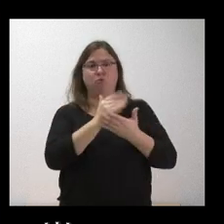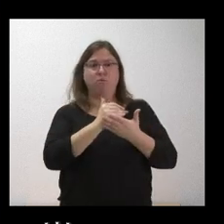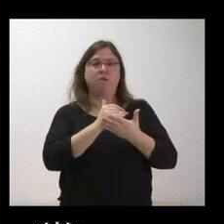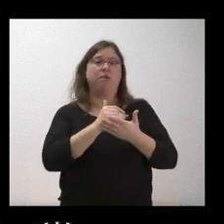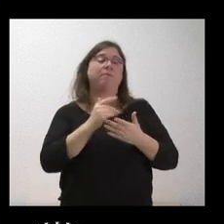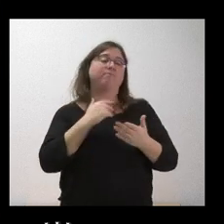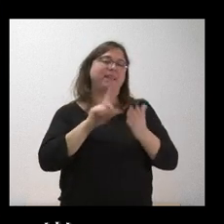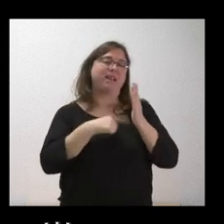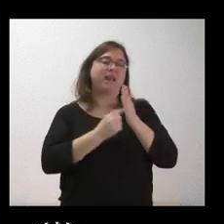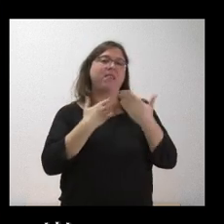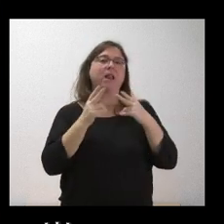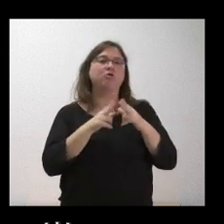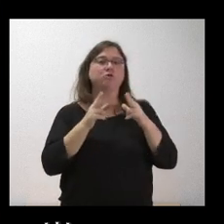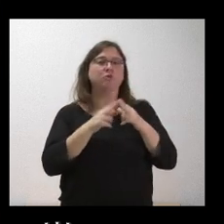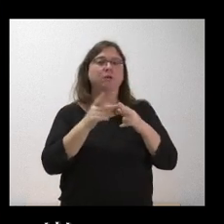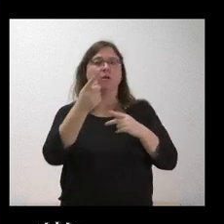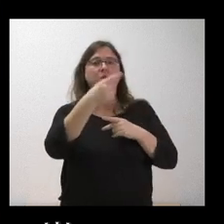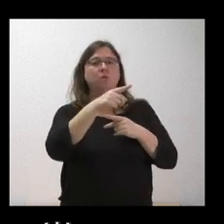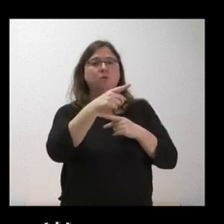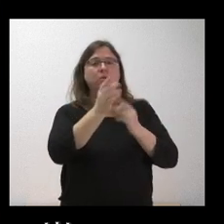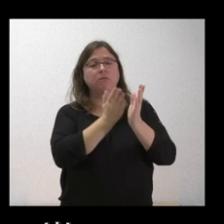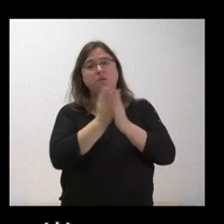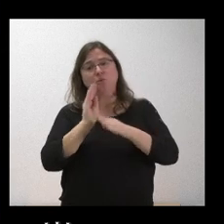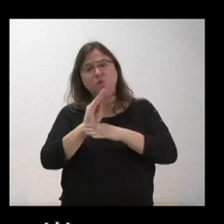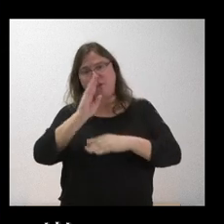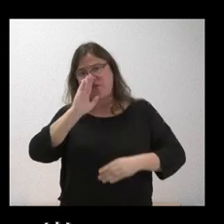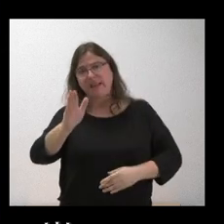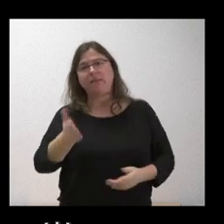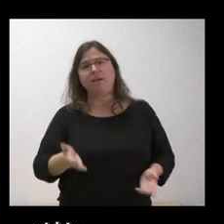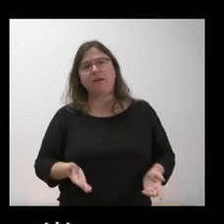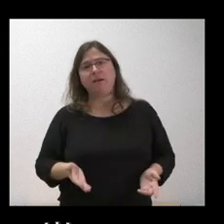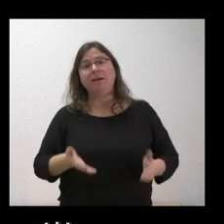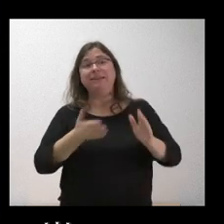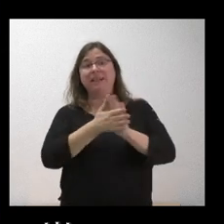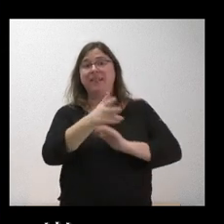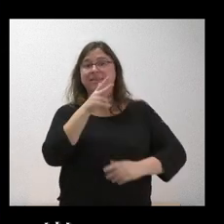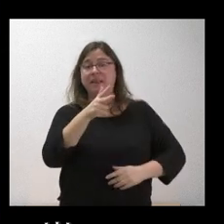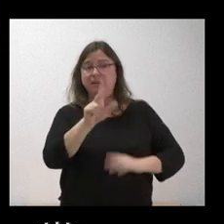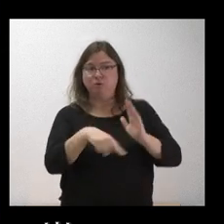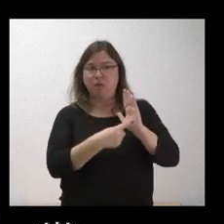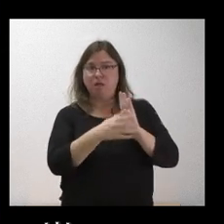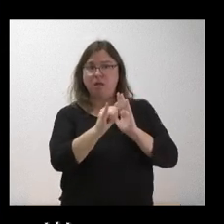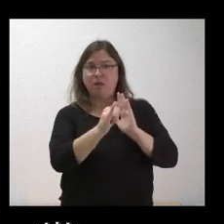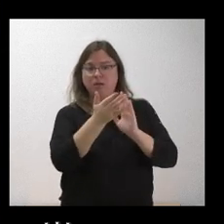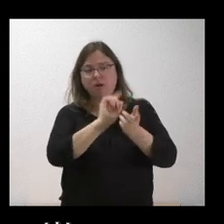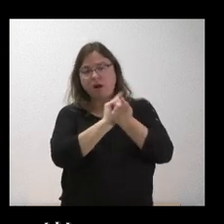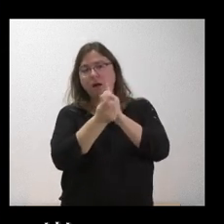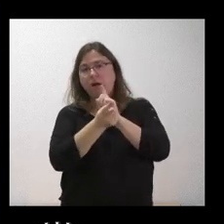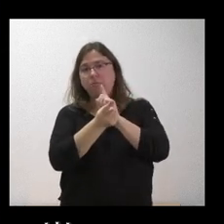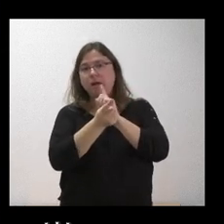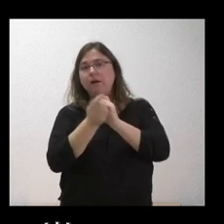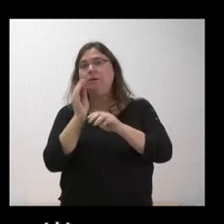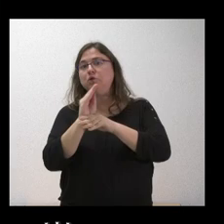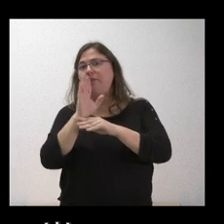diálogo social y ustedes han pasado a hacer una subvención directa es decir quitan un derecho que tienen por ley para transformarlo en